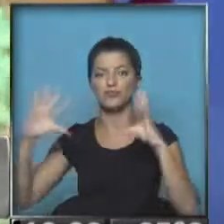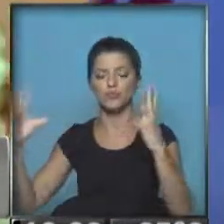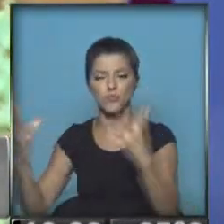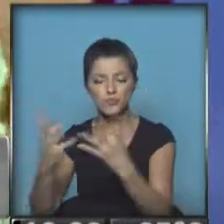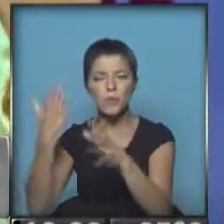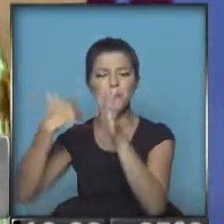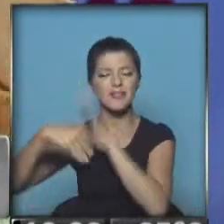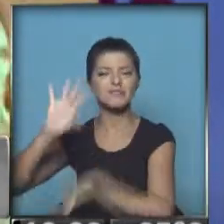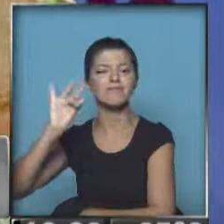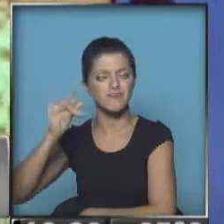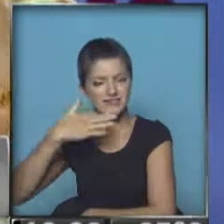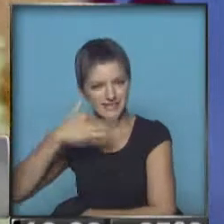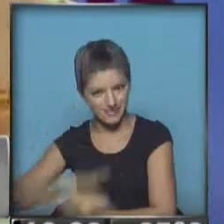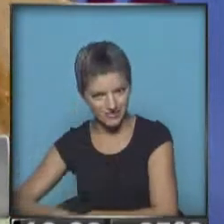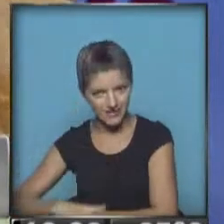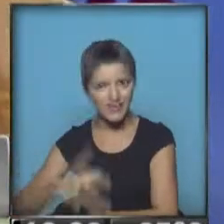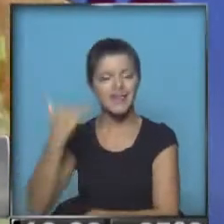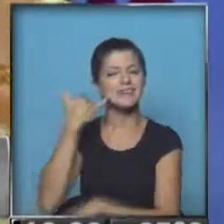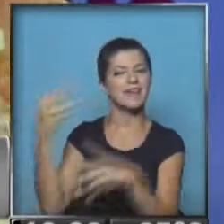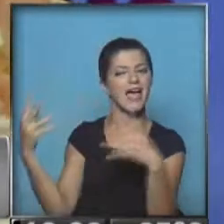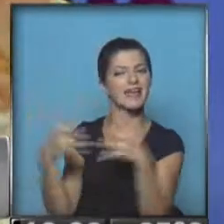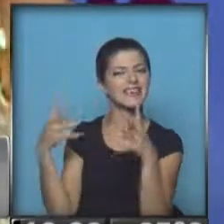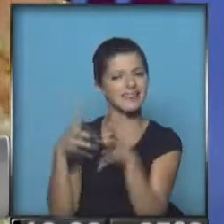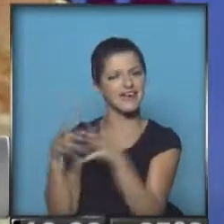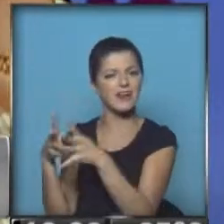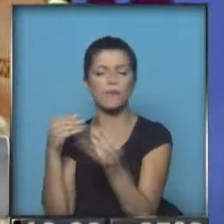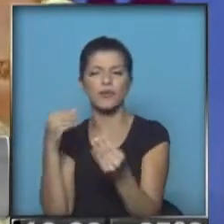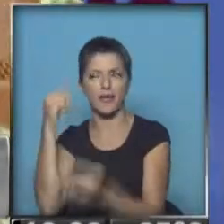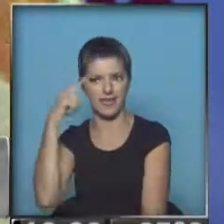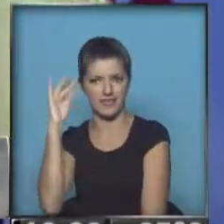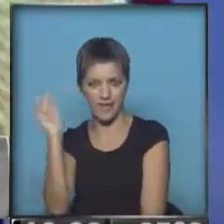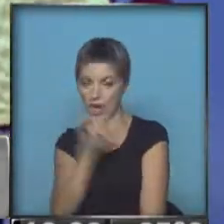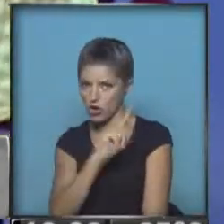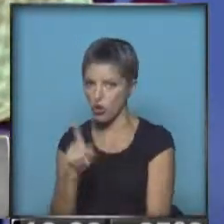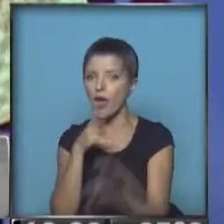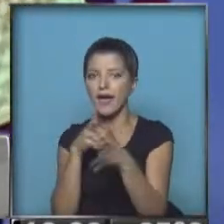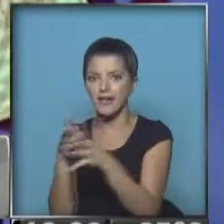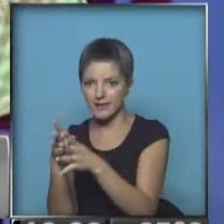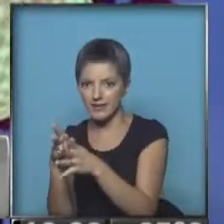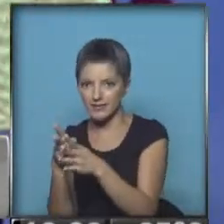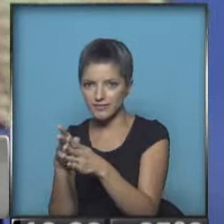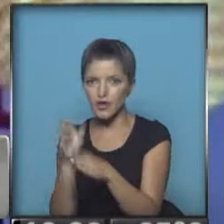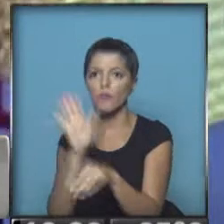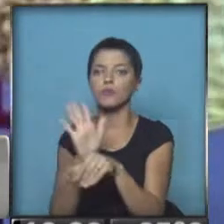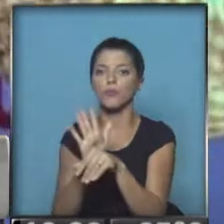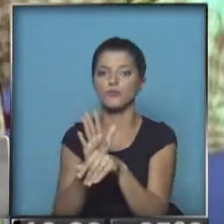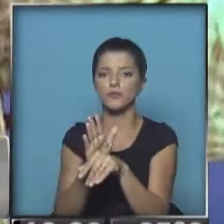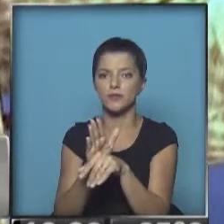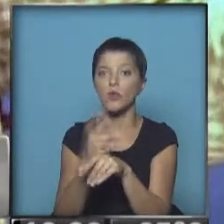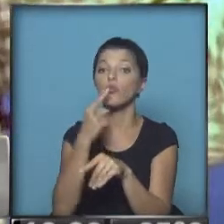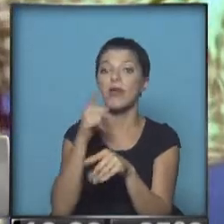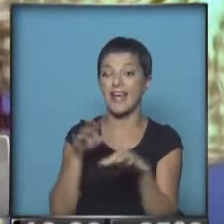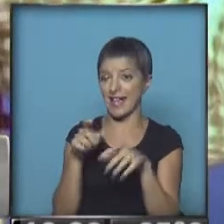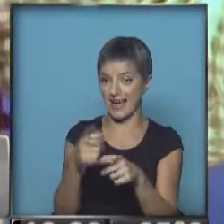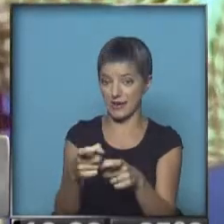complejo, en donde ya las guerras no son por ideas, sino que casi como con el cangrejo retrocediendo,